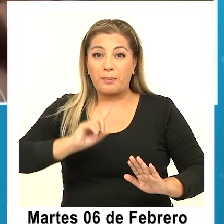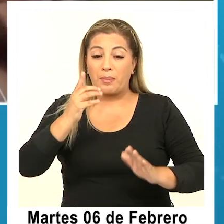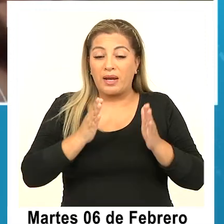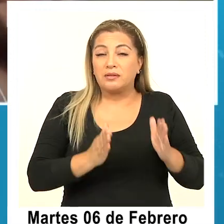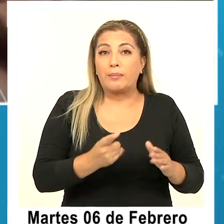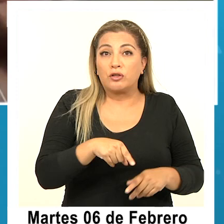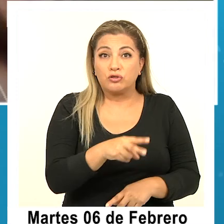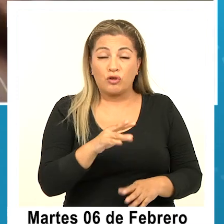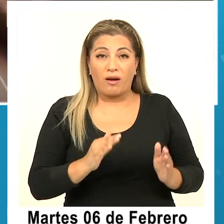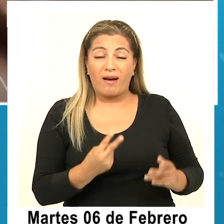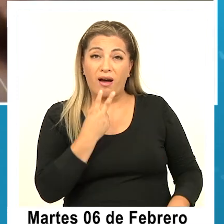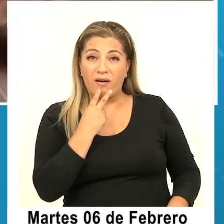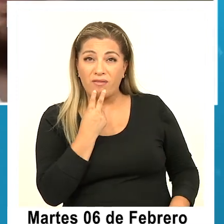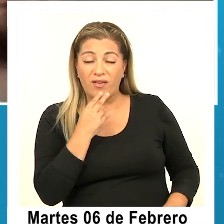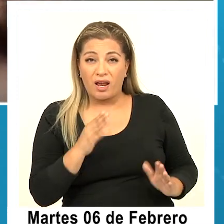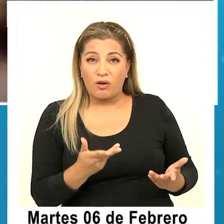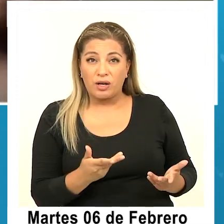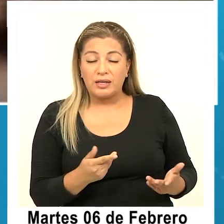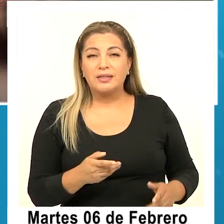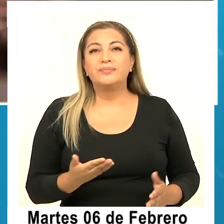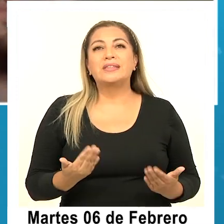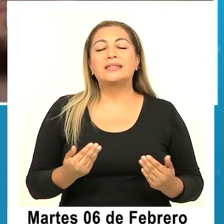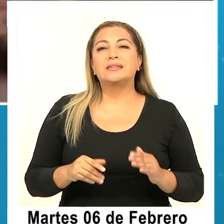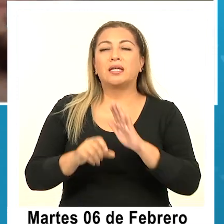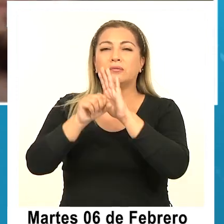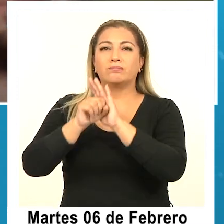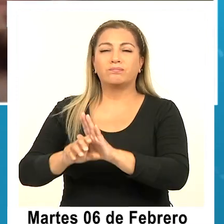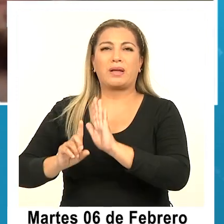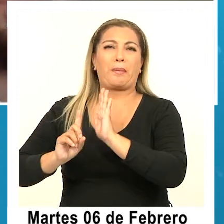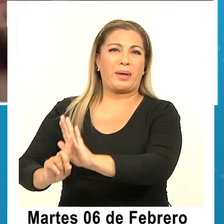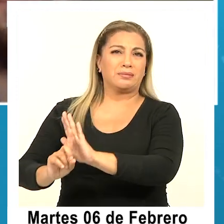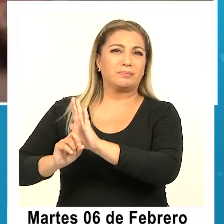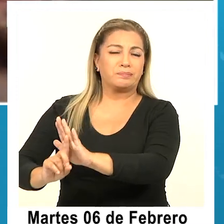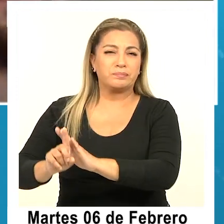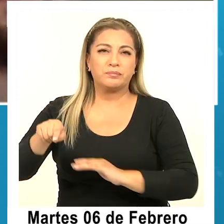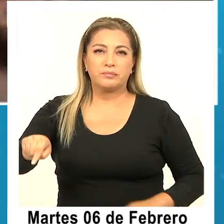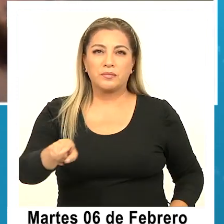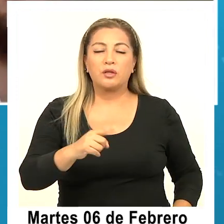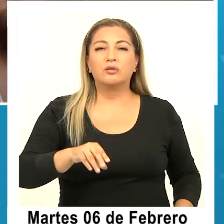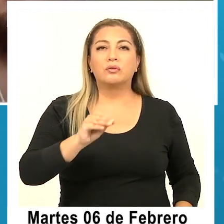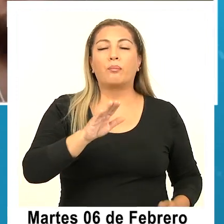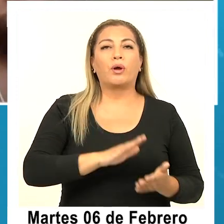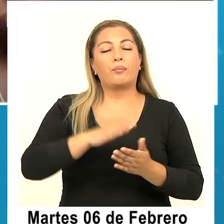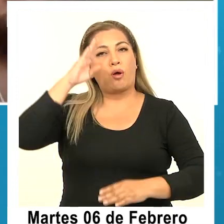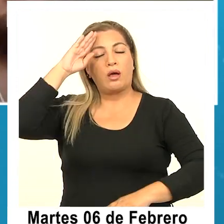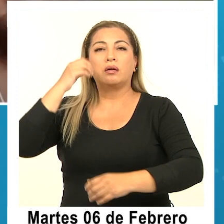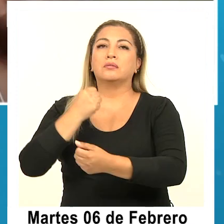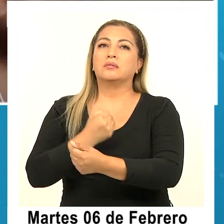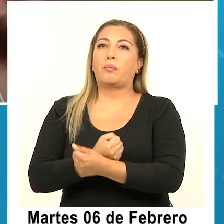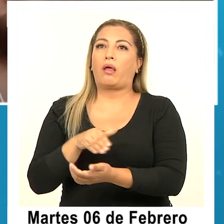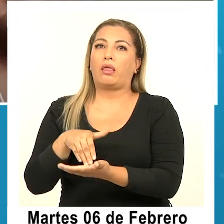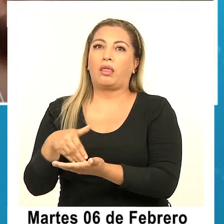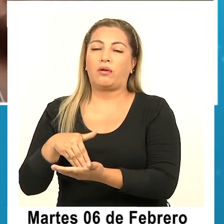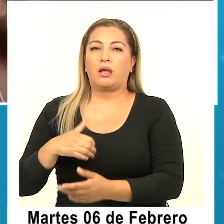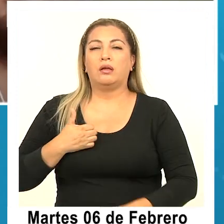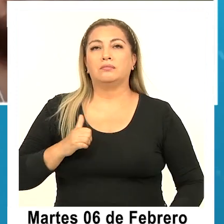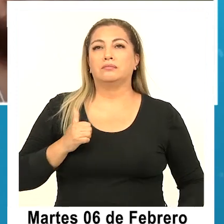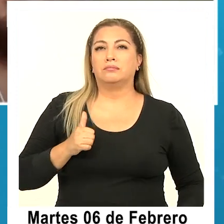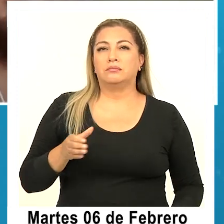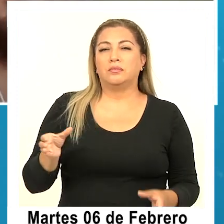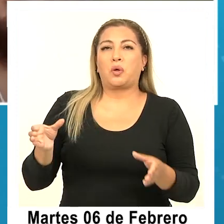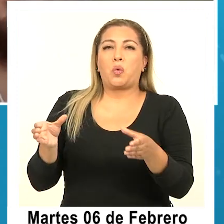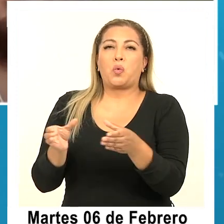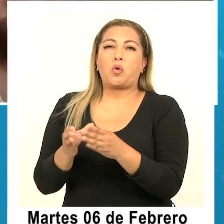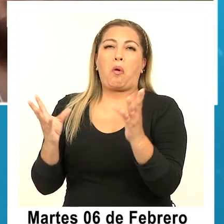etapa lo que estamos viviendo, se necesita una represión. El problema es cuál represión vamos a ser llamado. Carabinero demostró su debilidad, PDI es un cuerpo